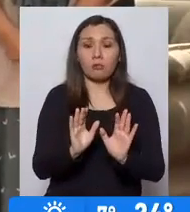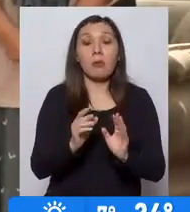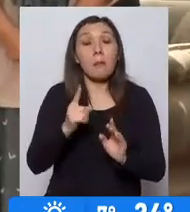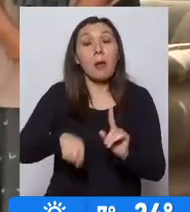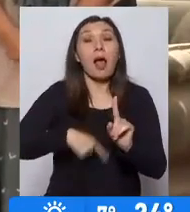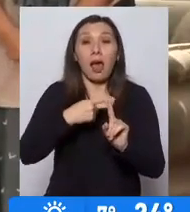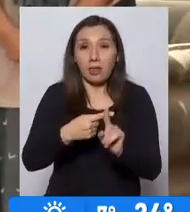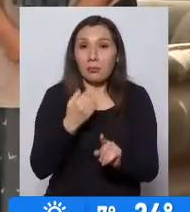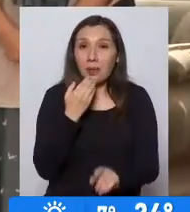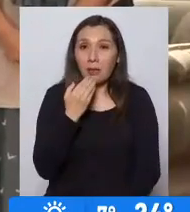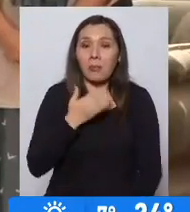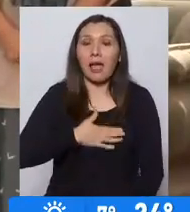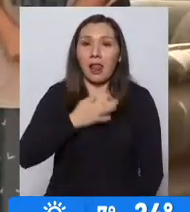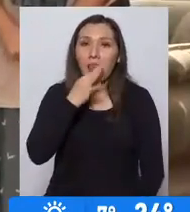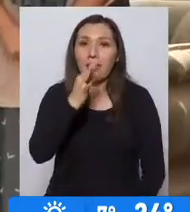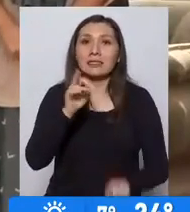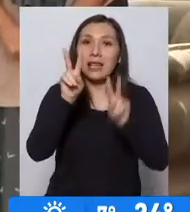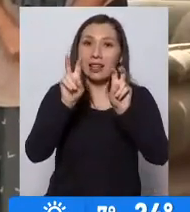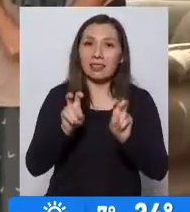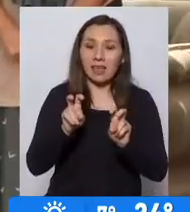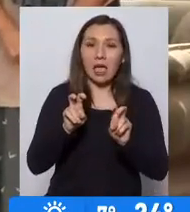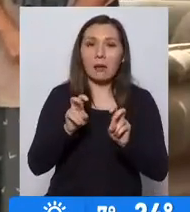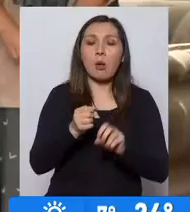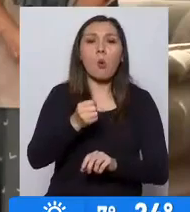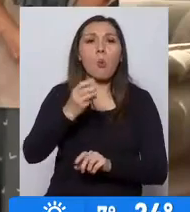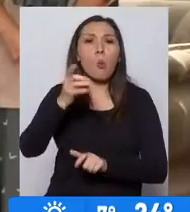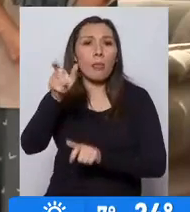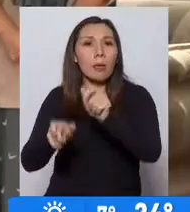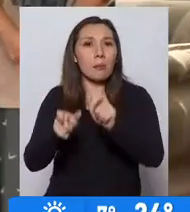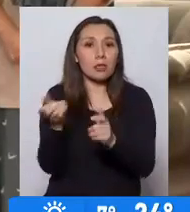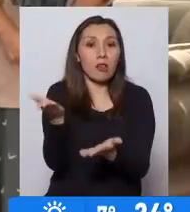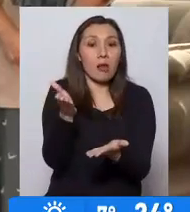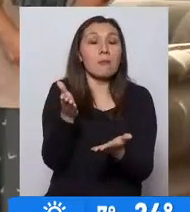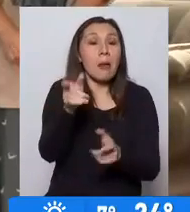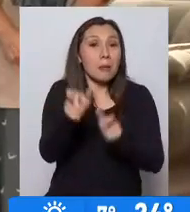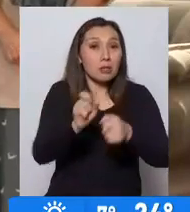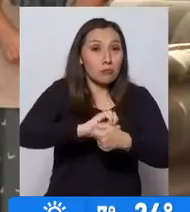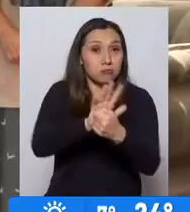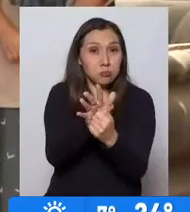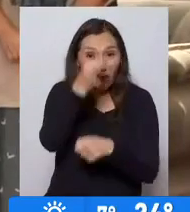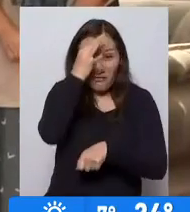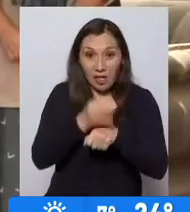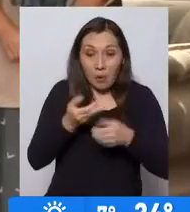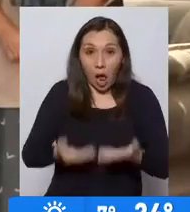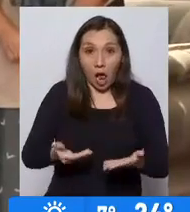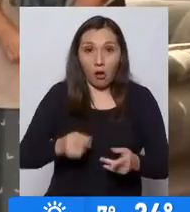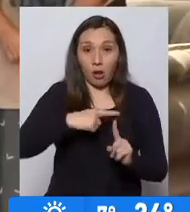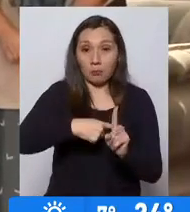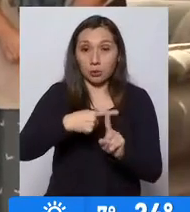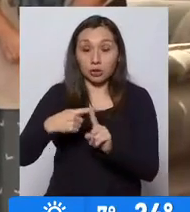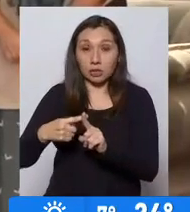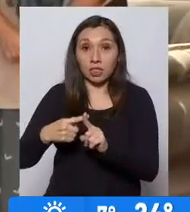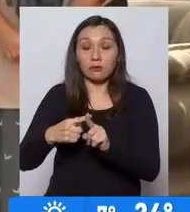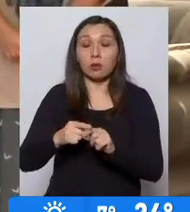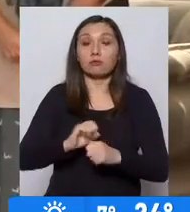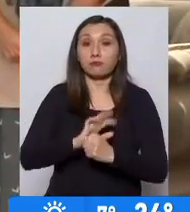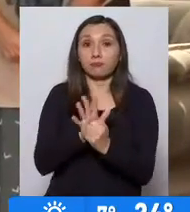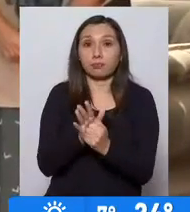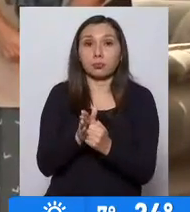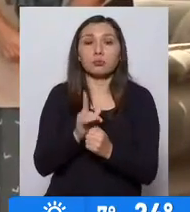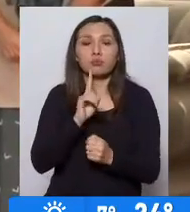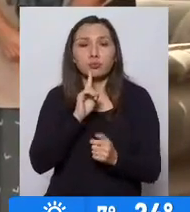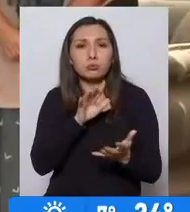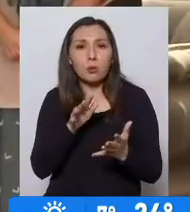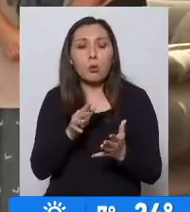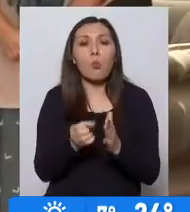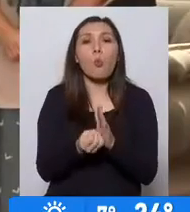ello, quiero decir que en materia de número de enfermos activos, los enfermos de coronavirus hoy día,